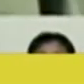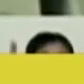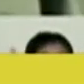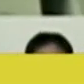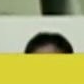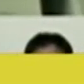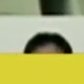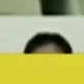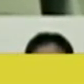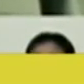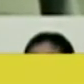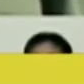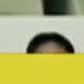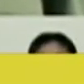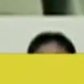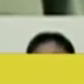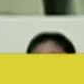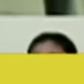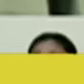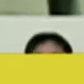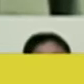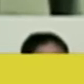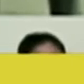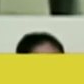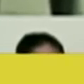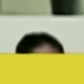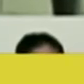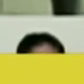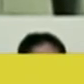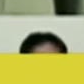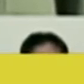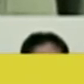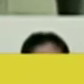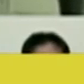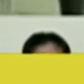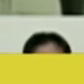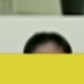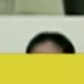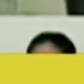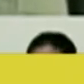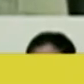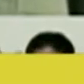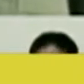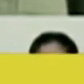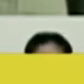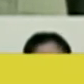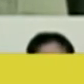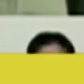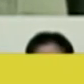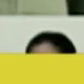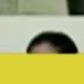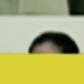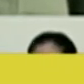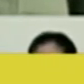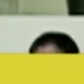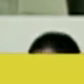supremo de la Fuerza Armada Nacional Bolivariana. Mi comandante en jefe, cuente usted con esta región de